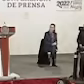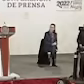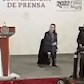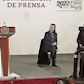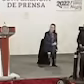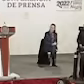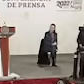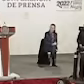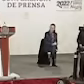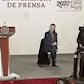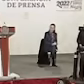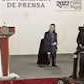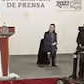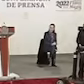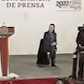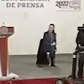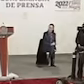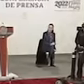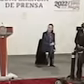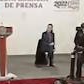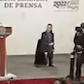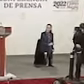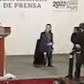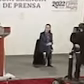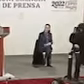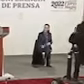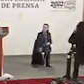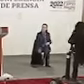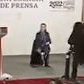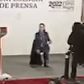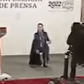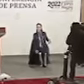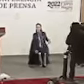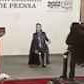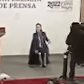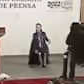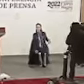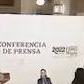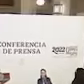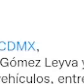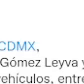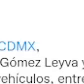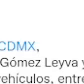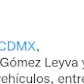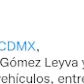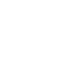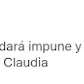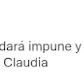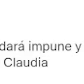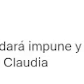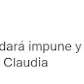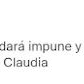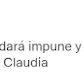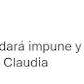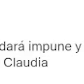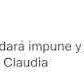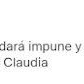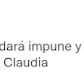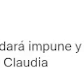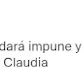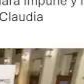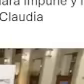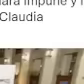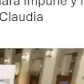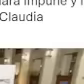sí se tiene que aclarar a ver Pues ahí está familia lo que dijo primero el presidente Andrés Manuel